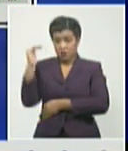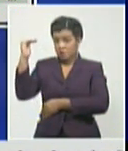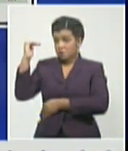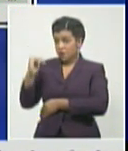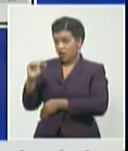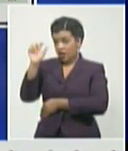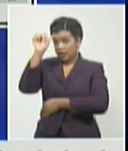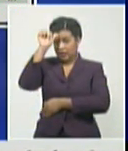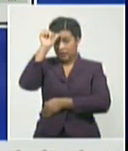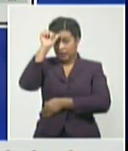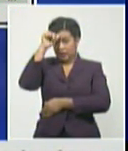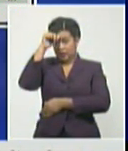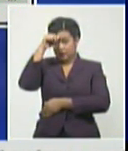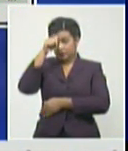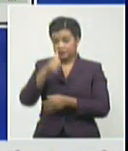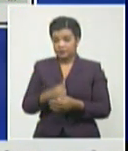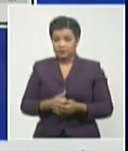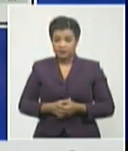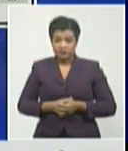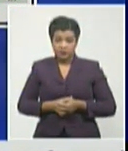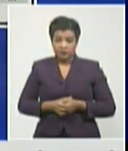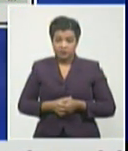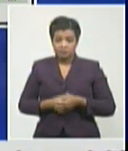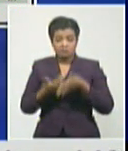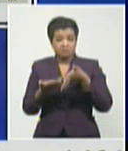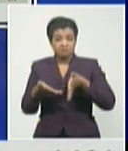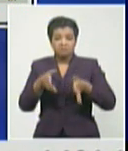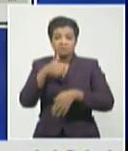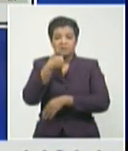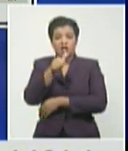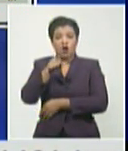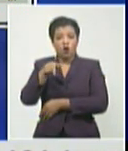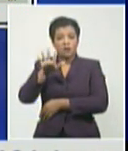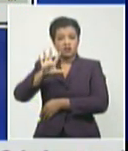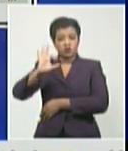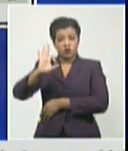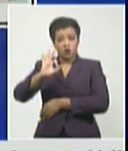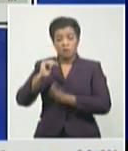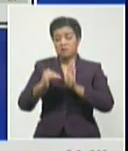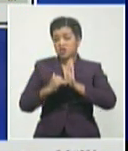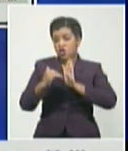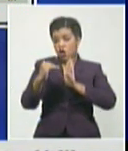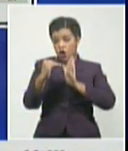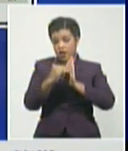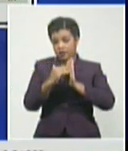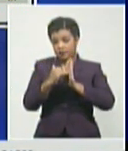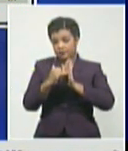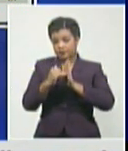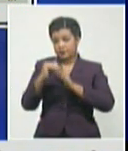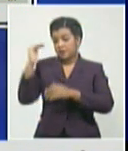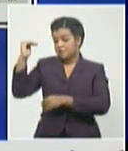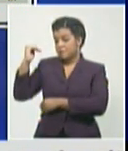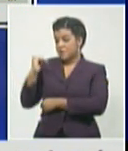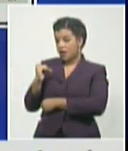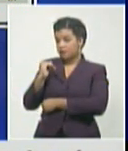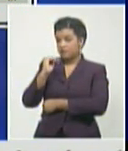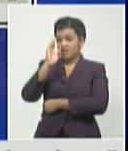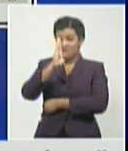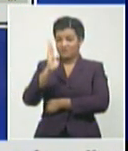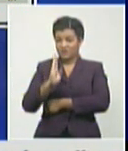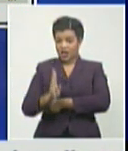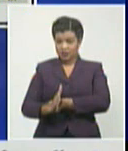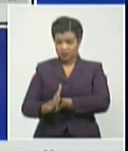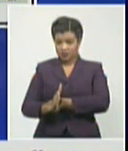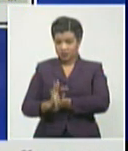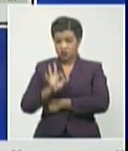con prácticamente 10 5 millones le sigue brasil con más de 8